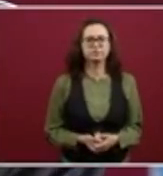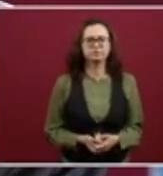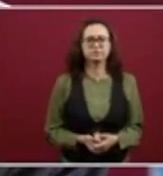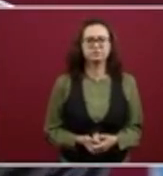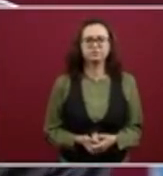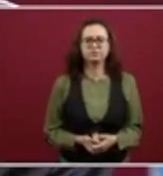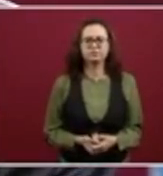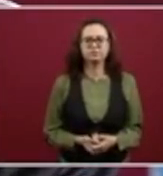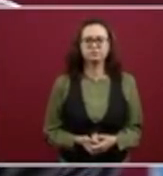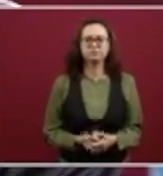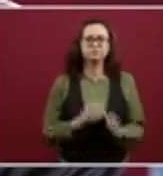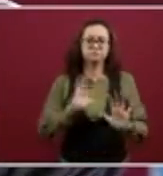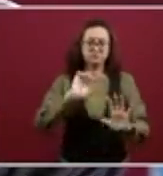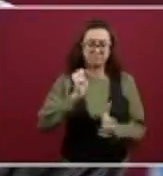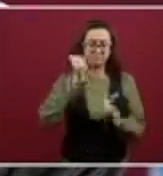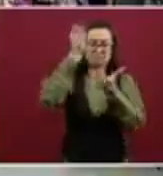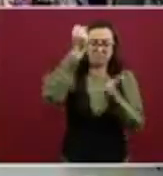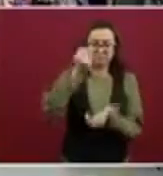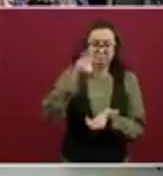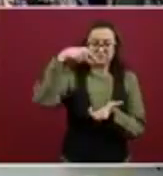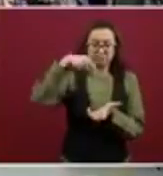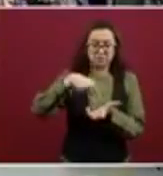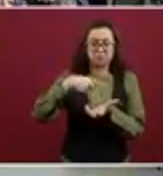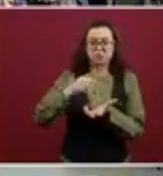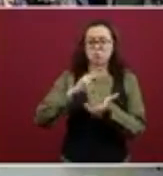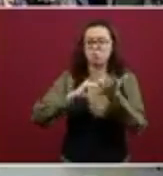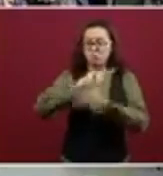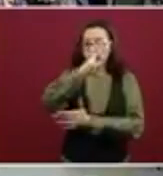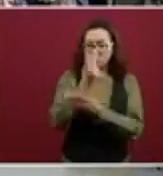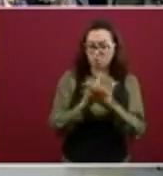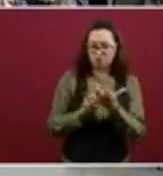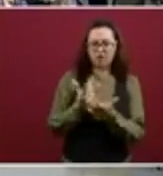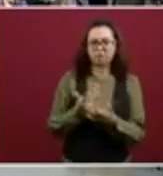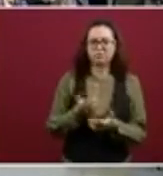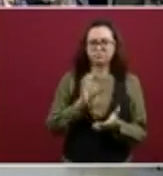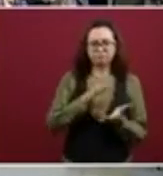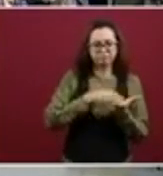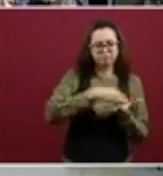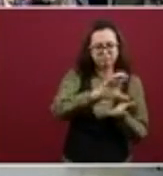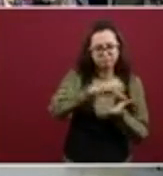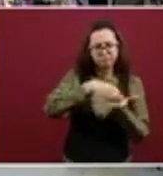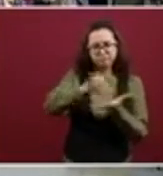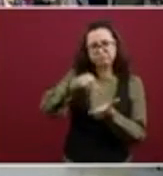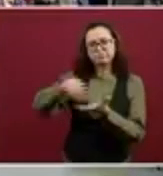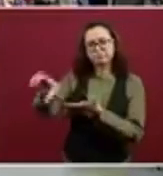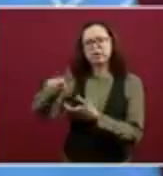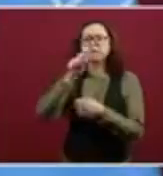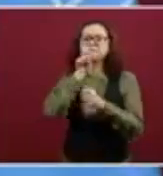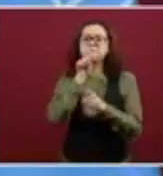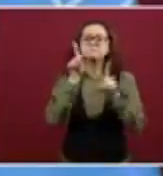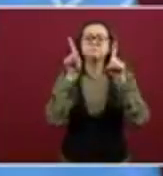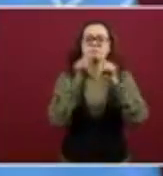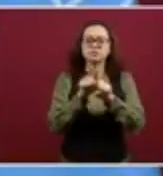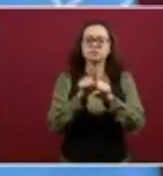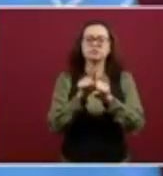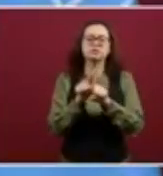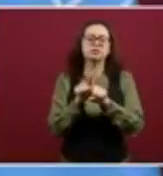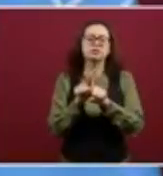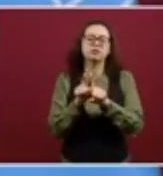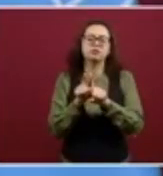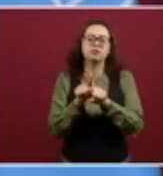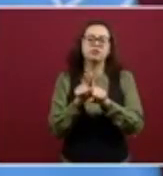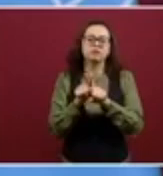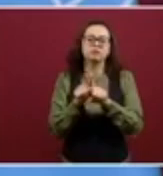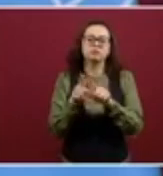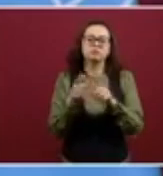recursos para la aplicación de programas, sino también el rol que